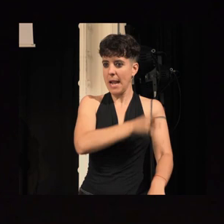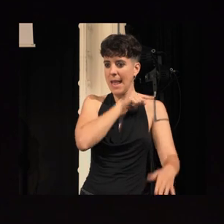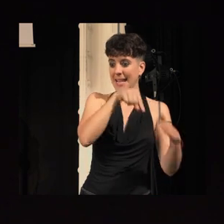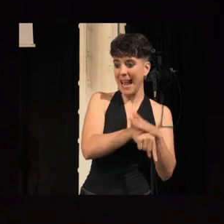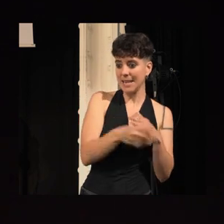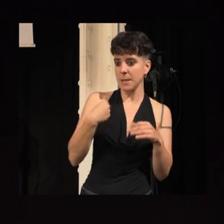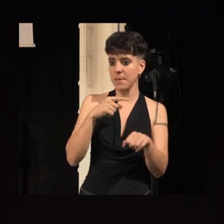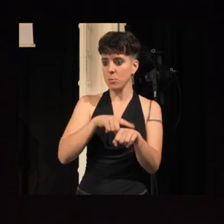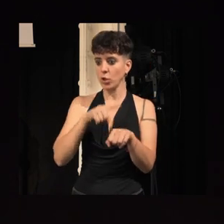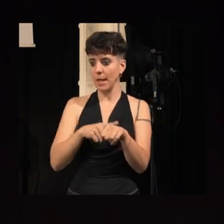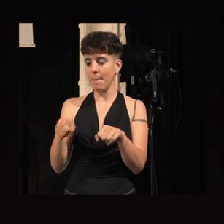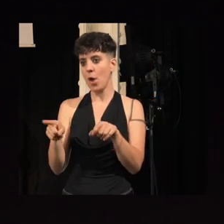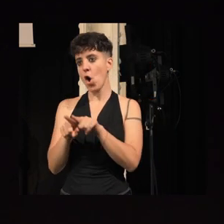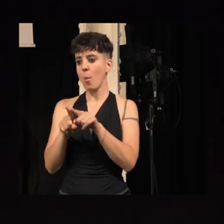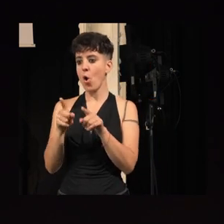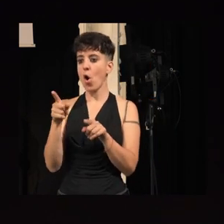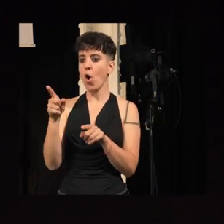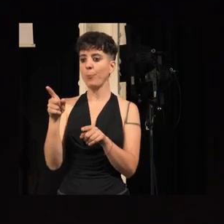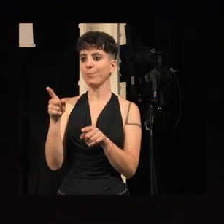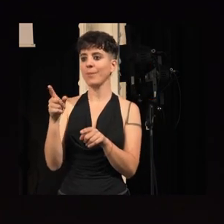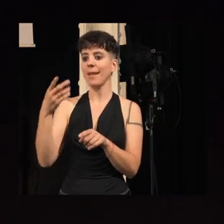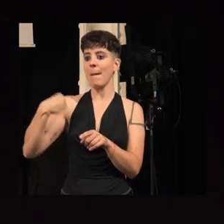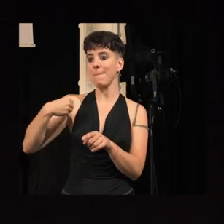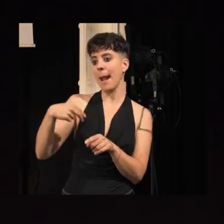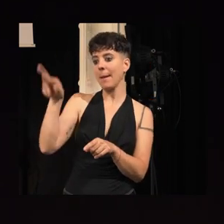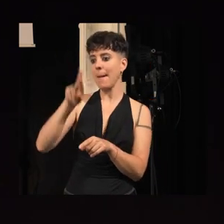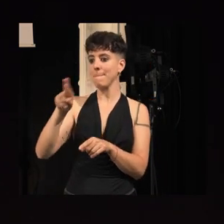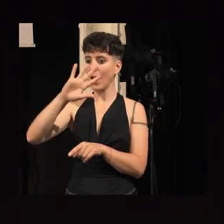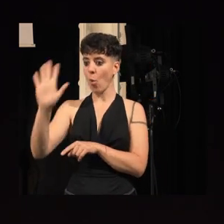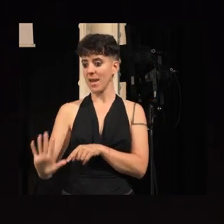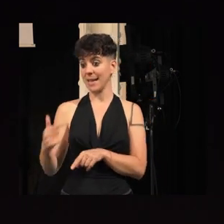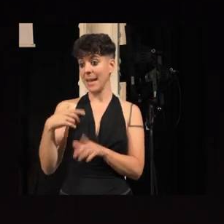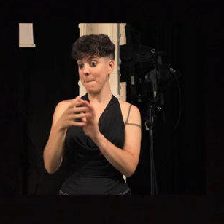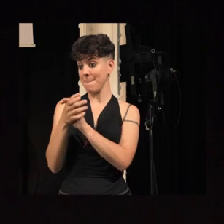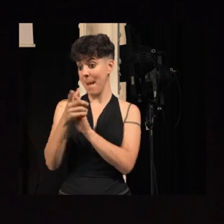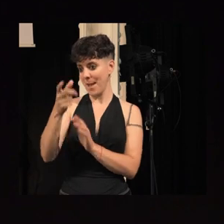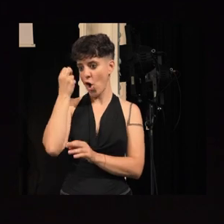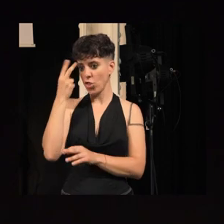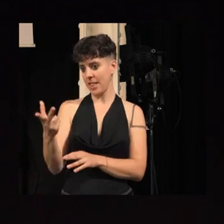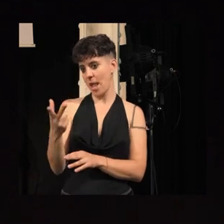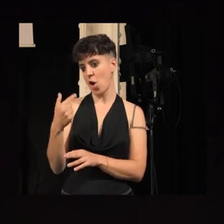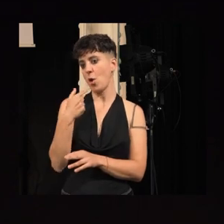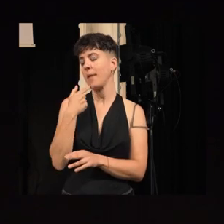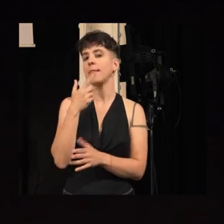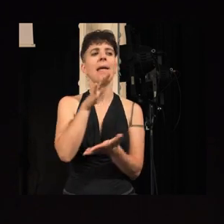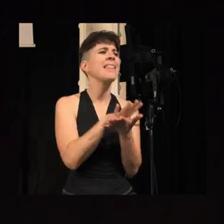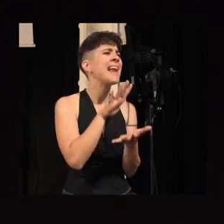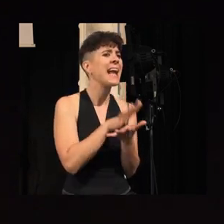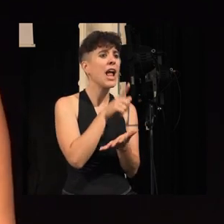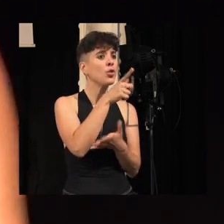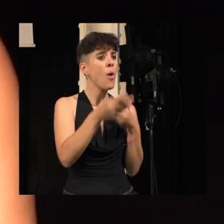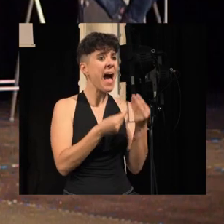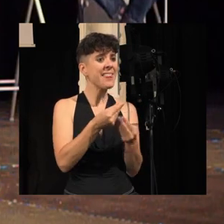de purple pink washing? Y mi amigo Teo, que está por ahí, me consuela y me dice: querida, lo que tú haces no es pink washing,